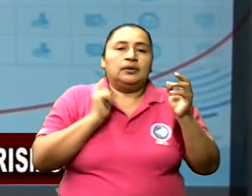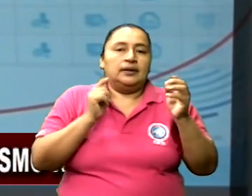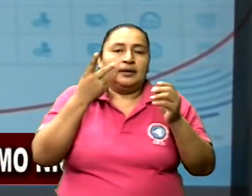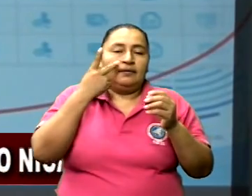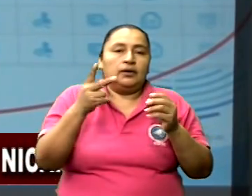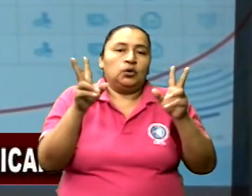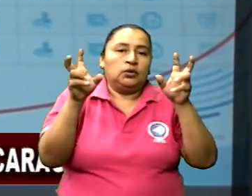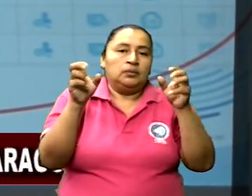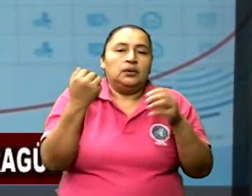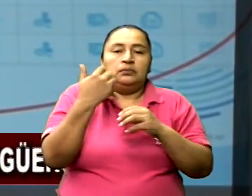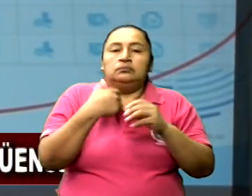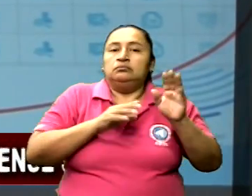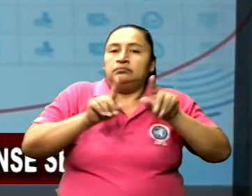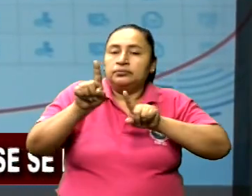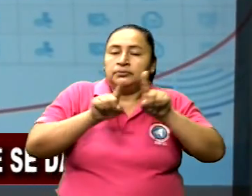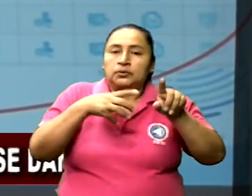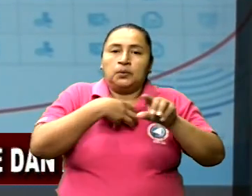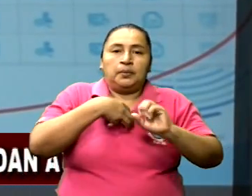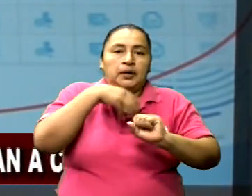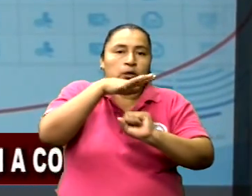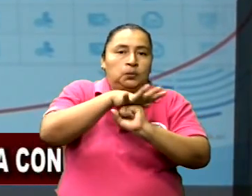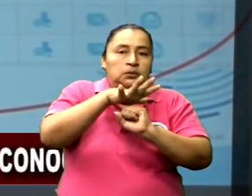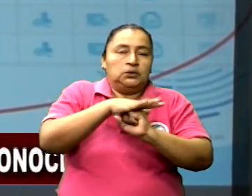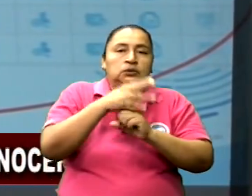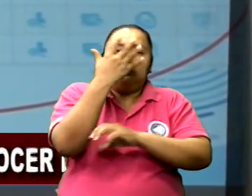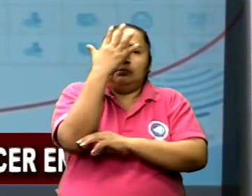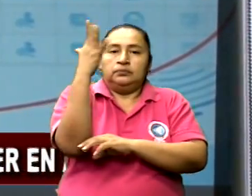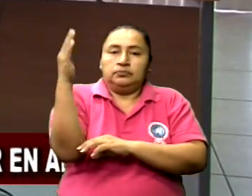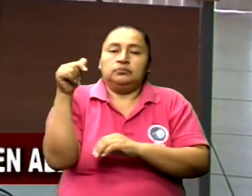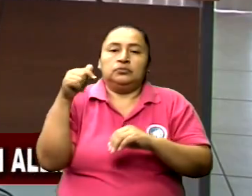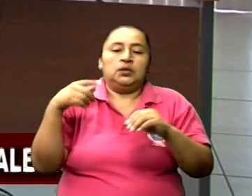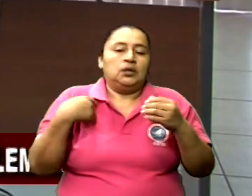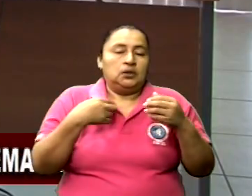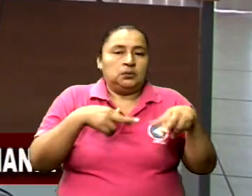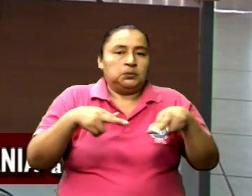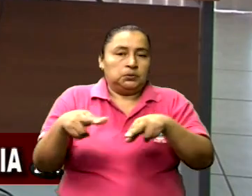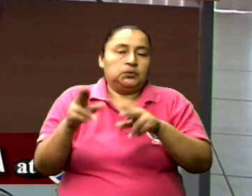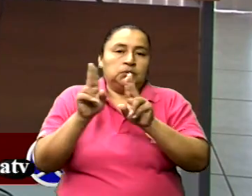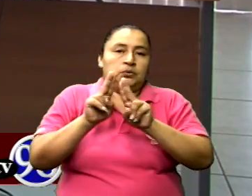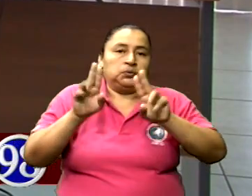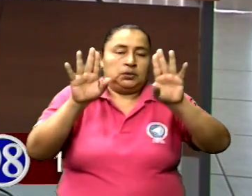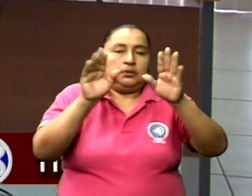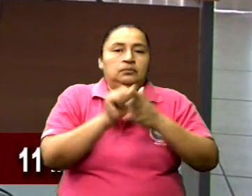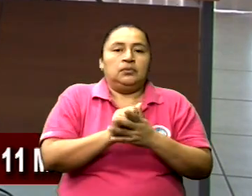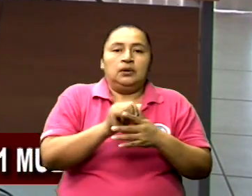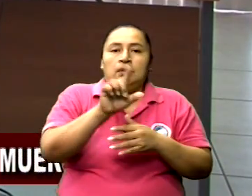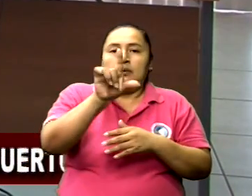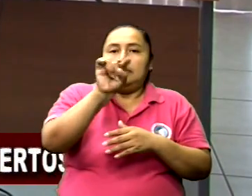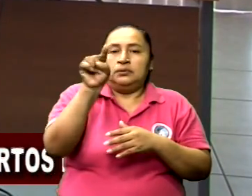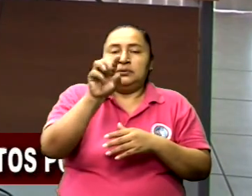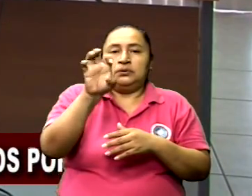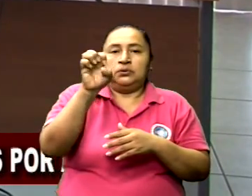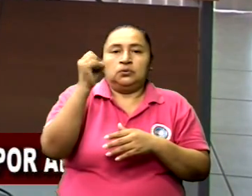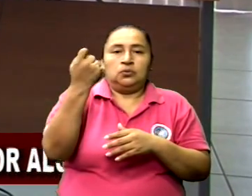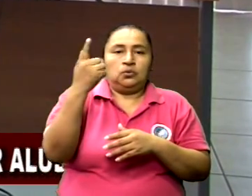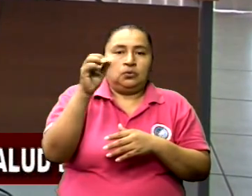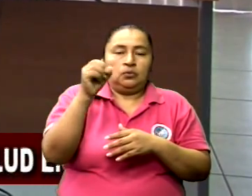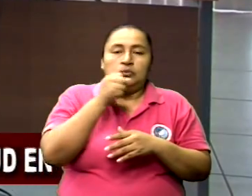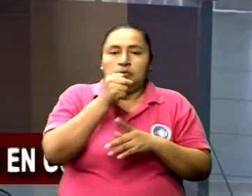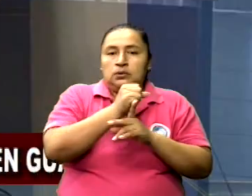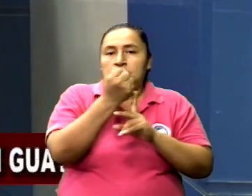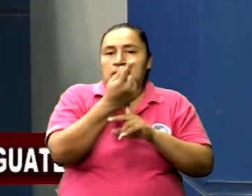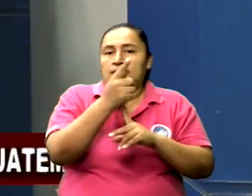las materias de competencia de la Comisión de Medio Ambiente y Recursos Naturales. Liz Escoto, Noticias Asamblea TV.